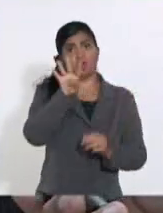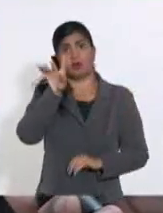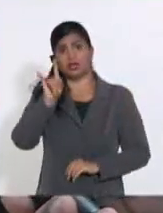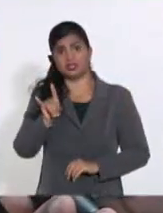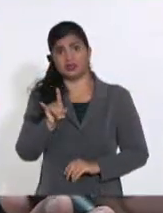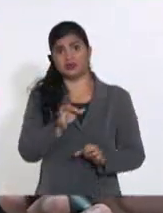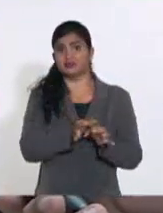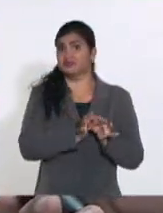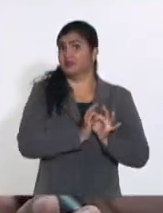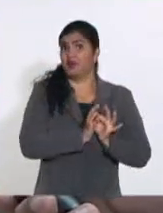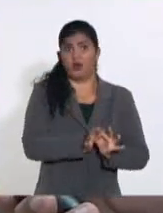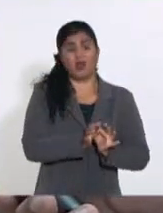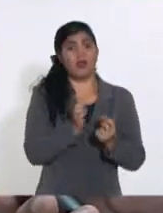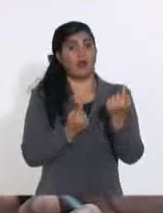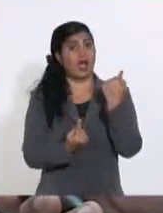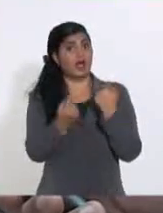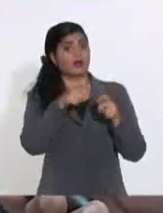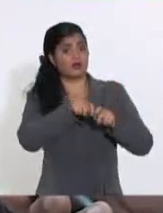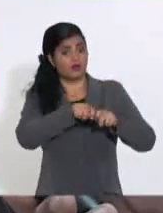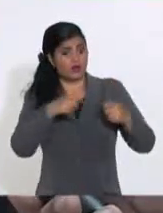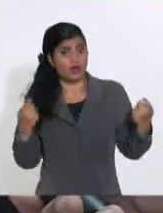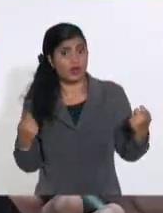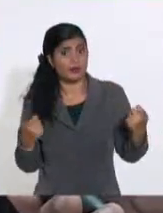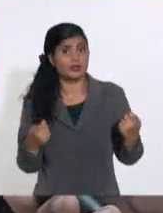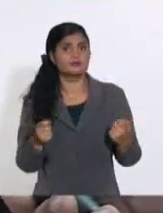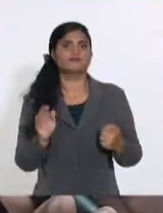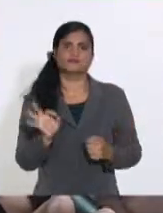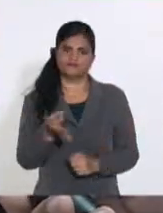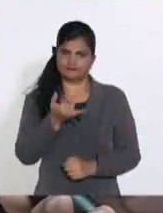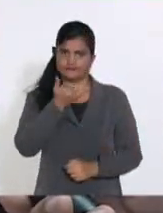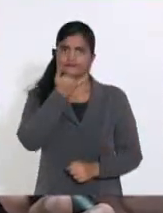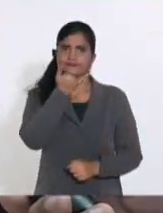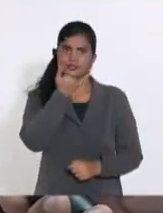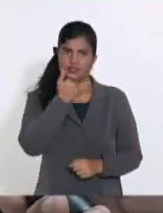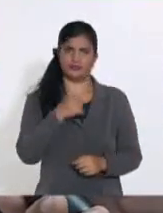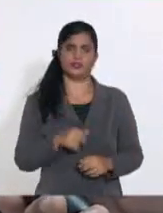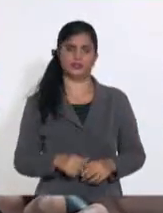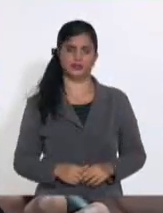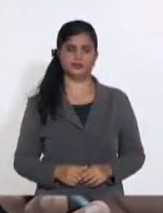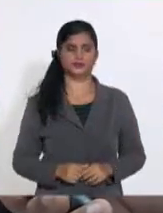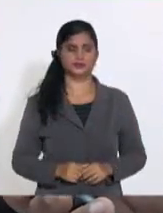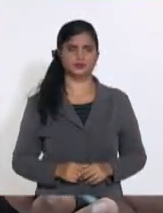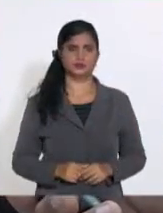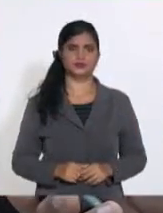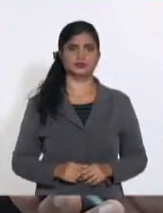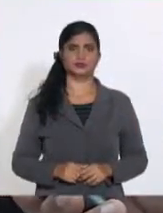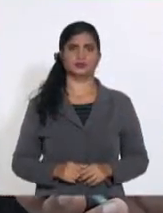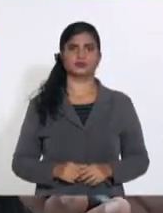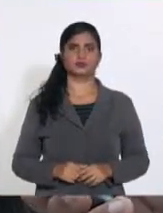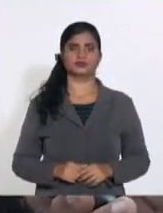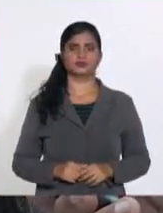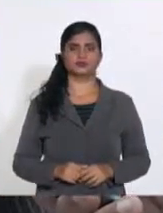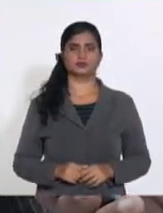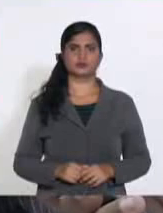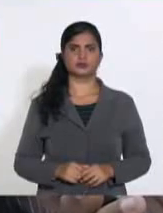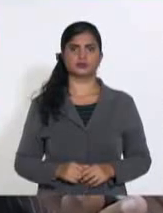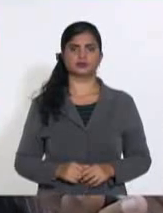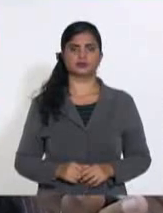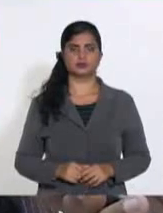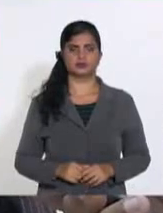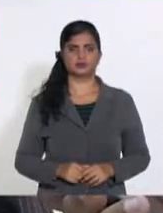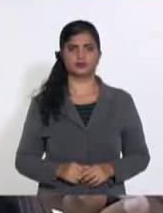cualquier incidente de punto de vista de avería en la en la generación base del sistema pudiera